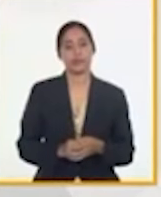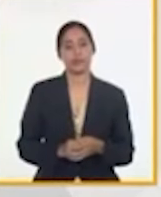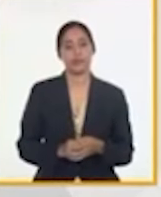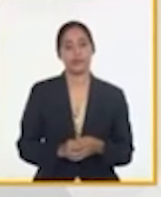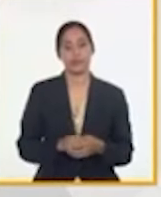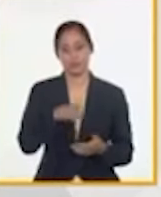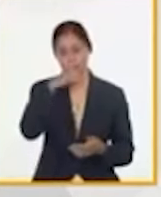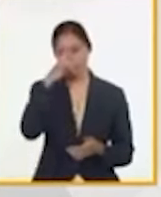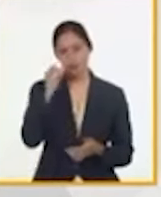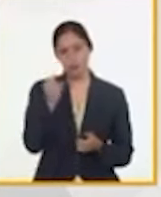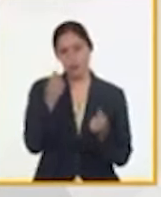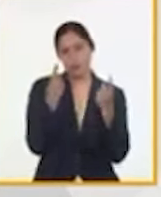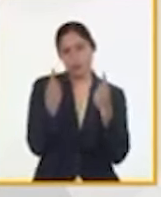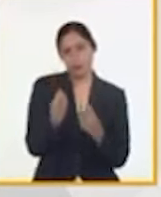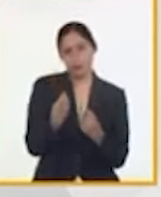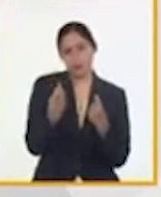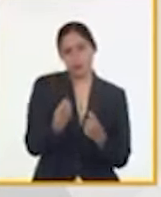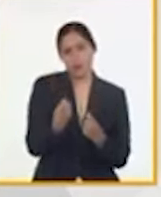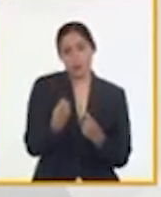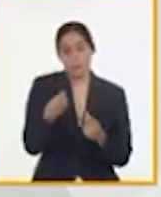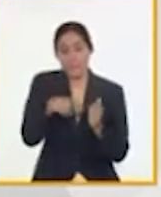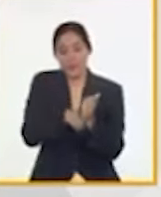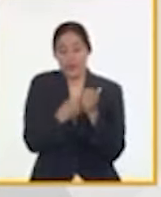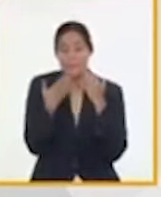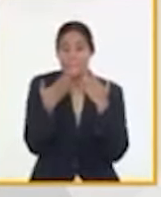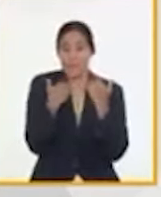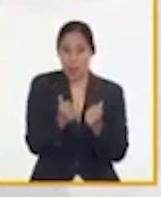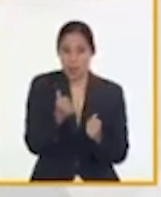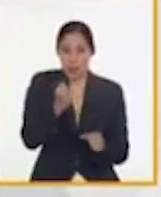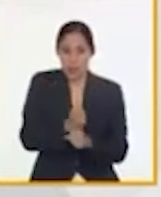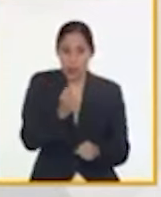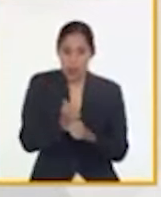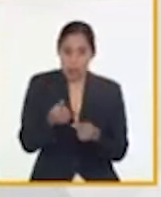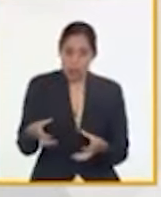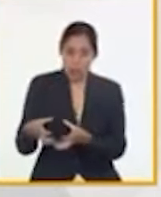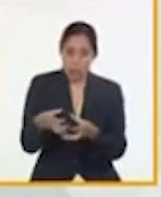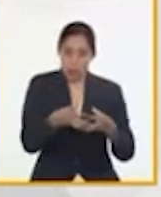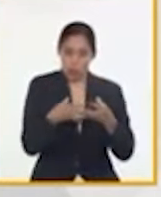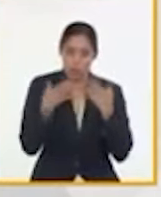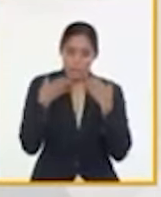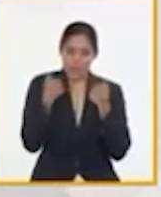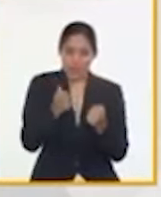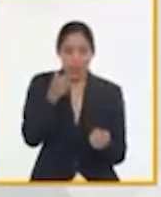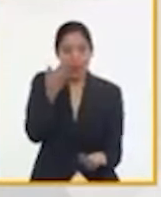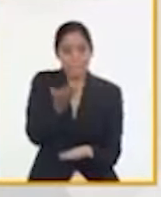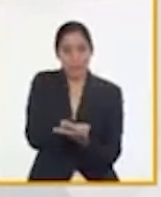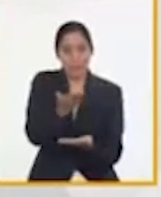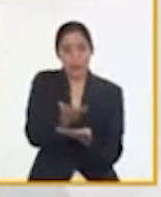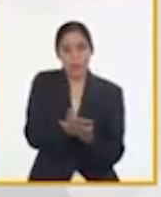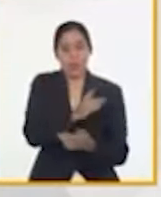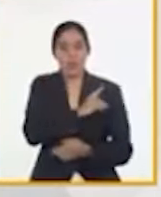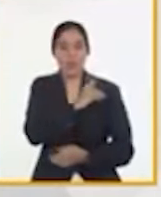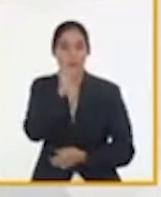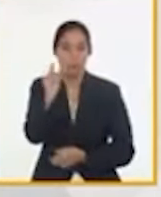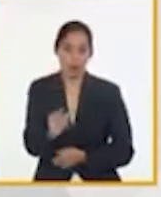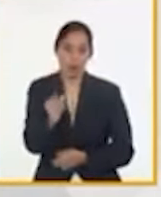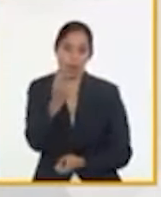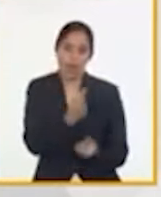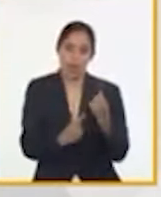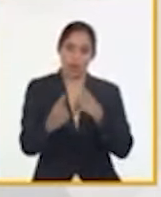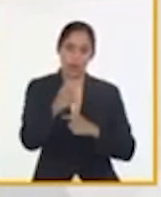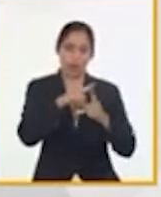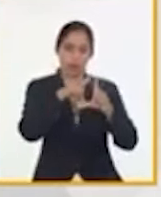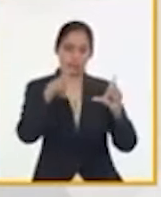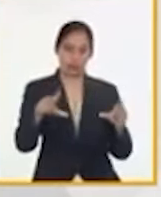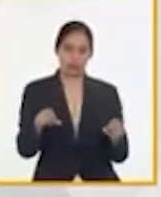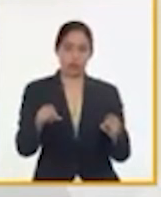profundizar en estos aspectos, el equipo está preparado, estamos trabajando en función. Si es necesario proponerle a los diputados alguna precisión en el texto, estamos en función de